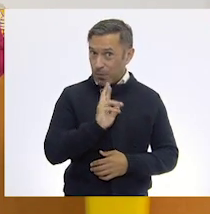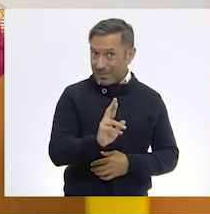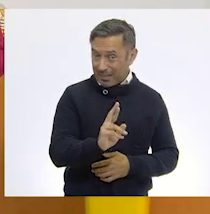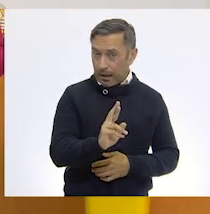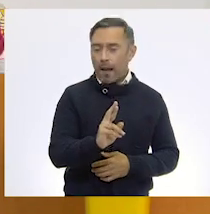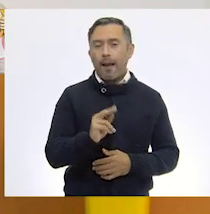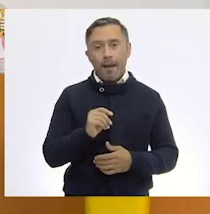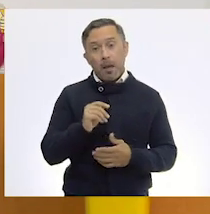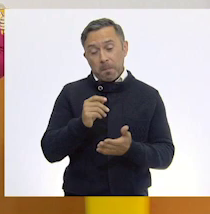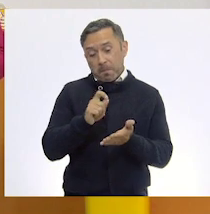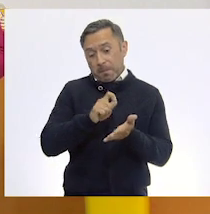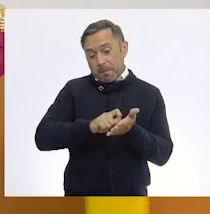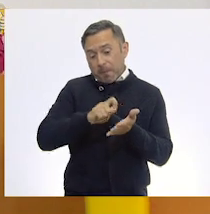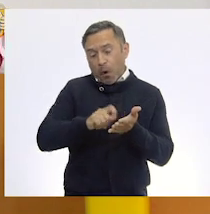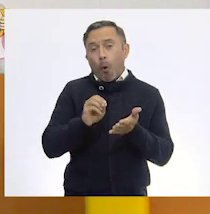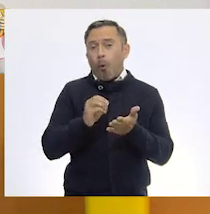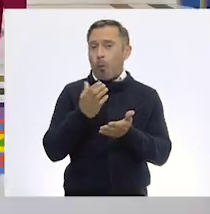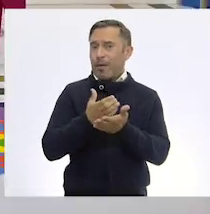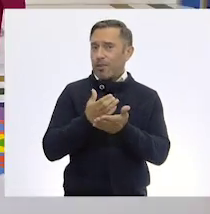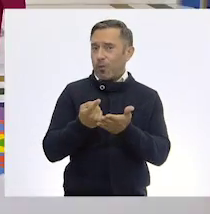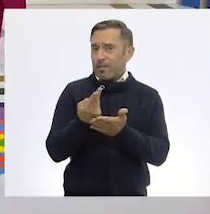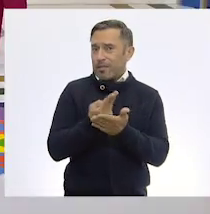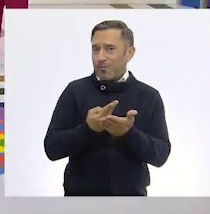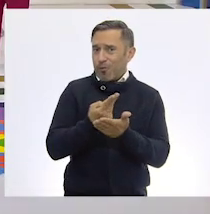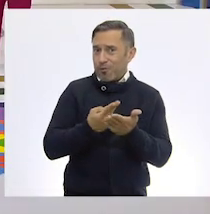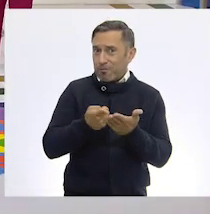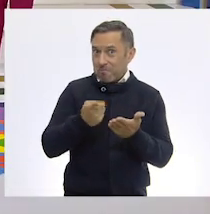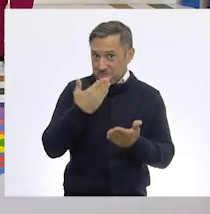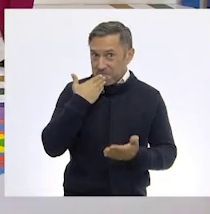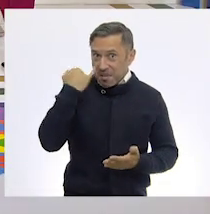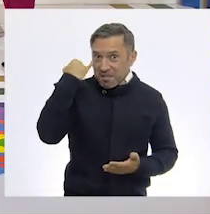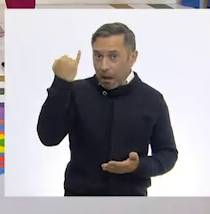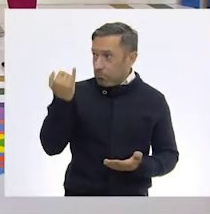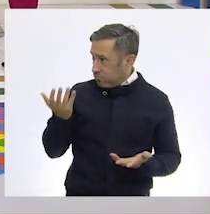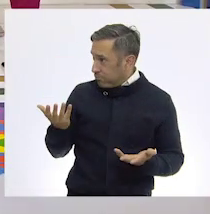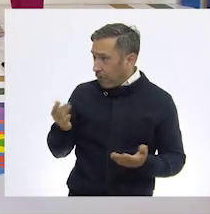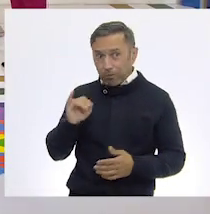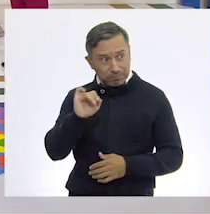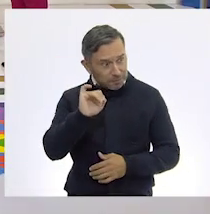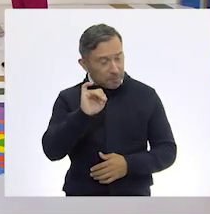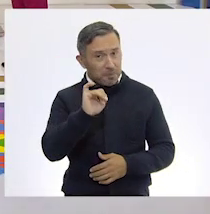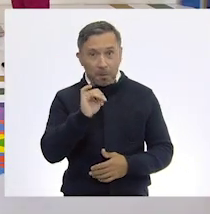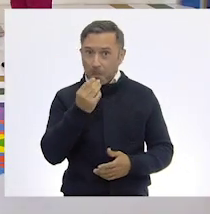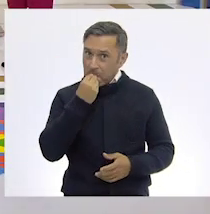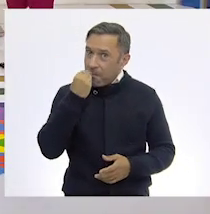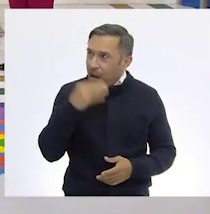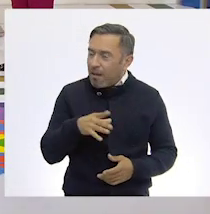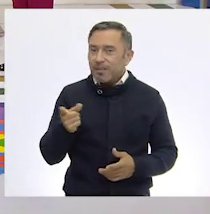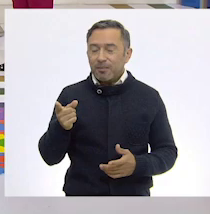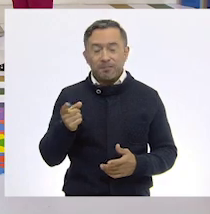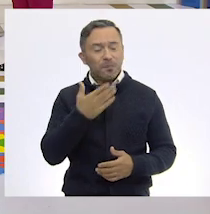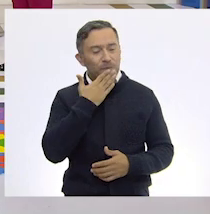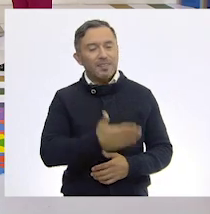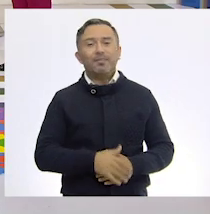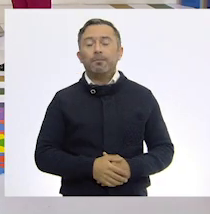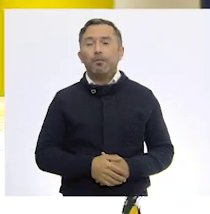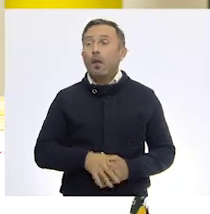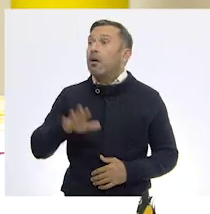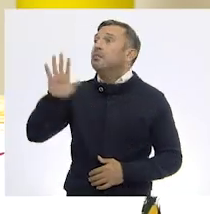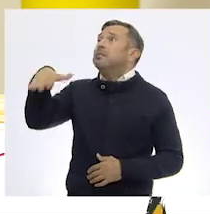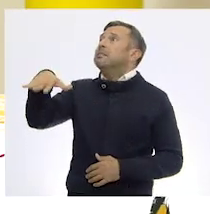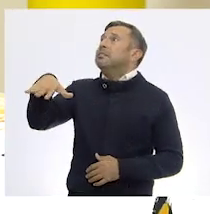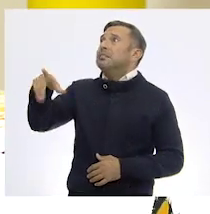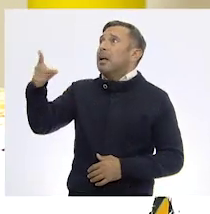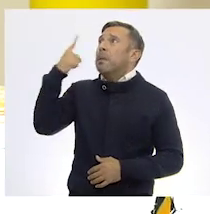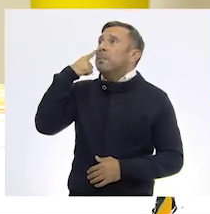nuestro cuaderno. ¿Qué les parece? ¿Qué ¡súper! Les parece, Alexia? ¡Padrísimo! Bien, Panchito. Ah, maestra, mire,